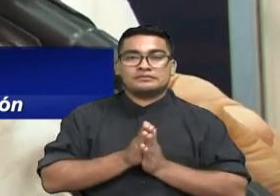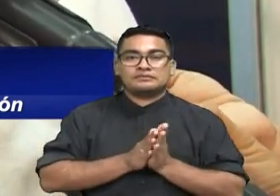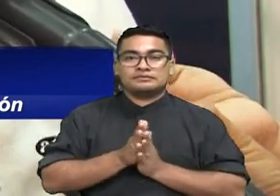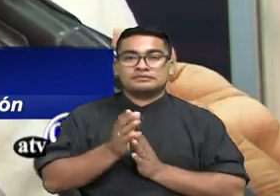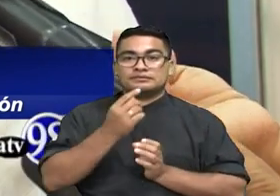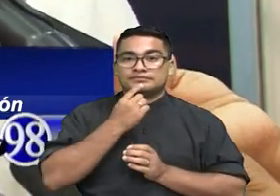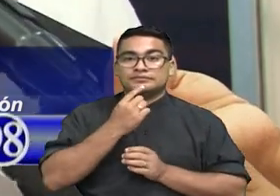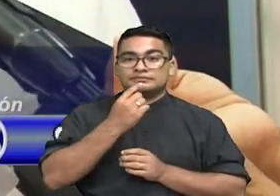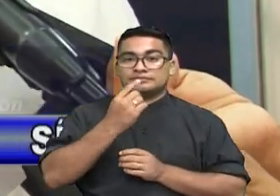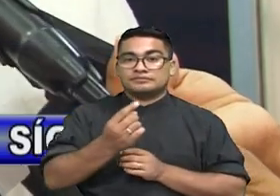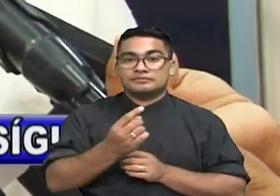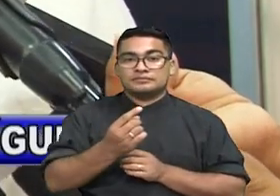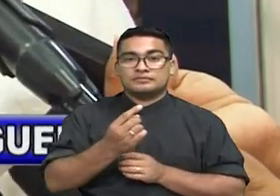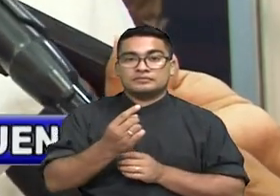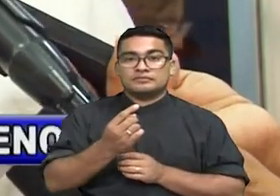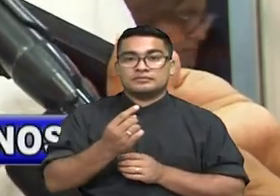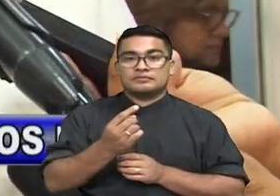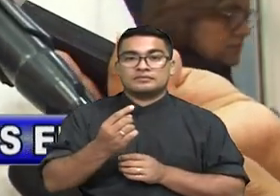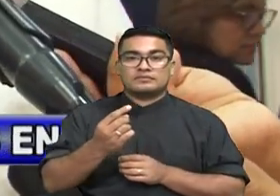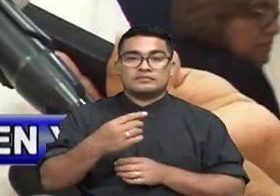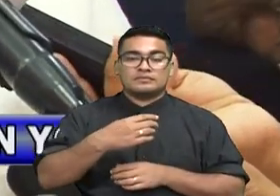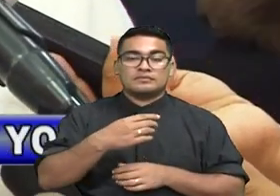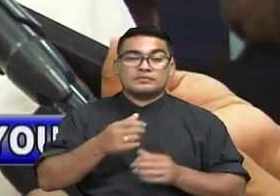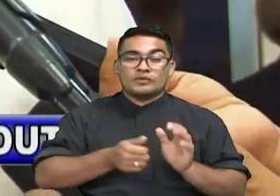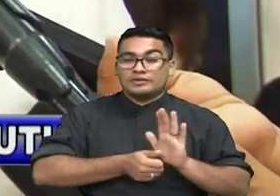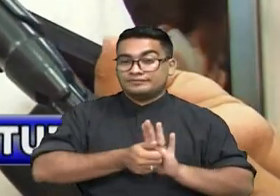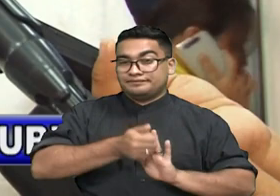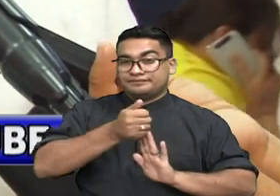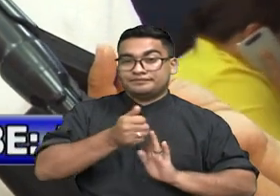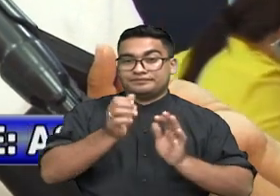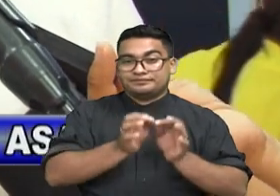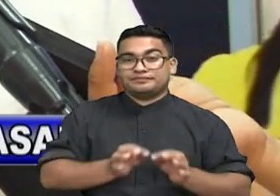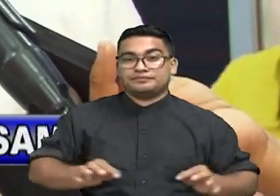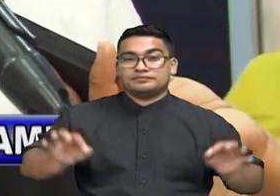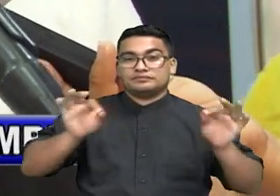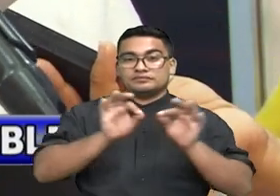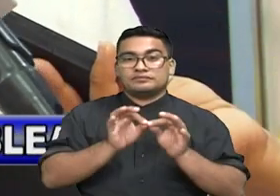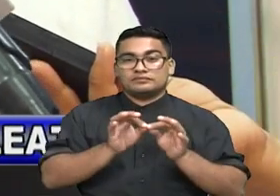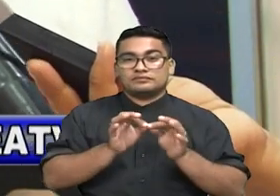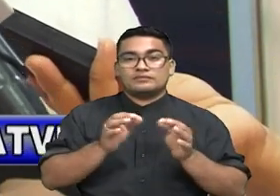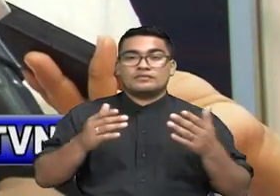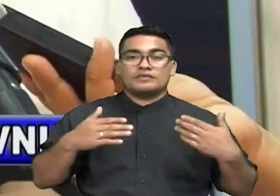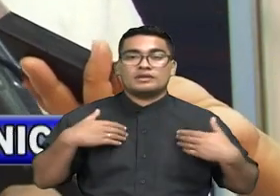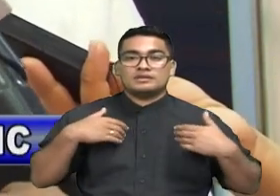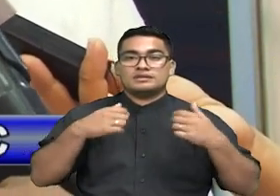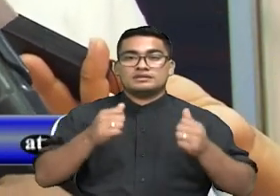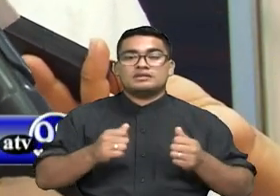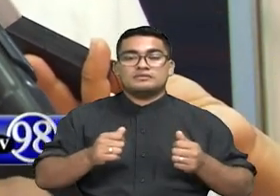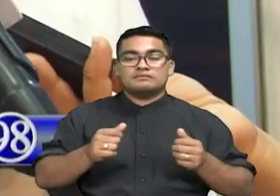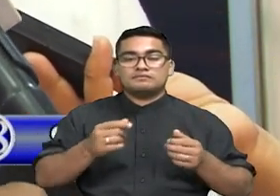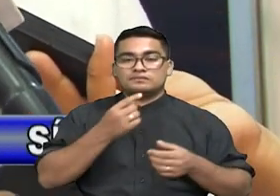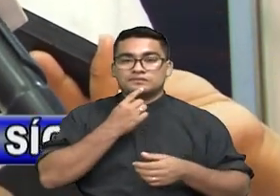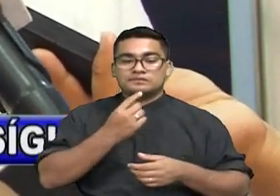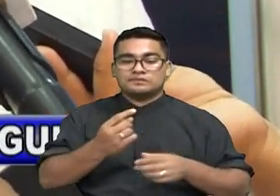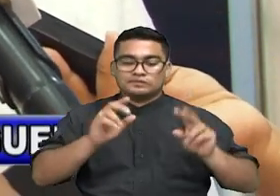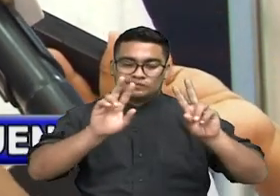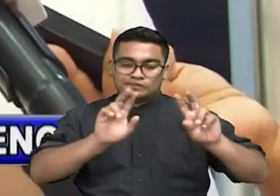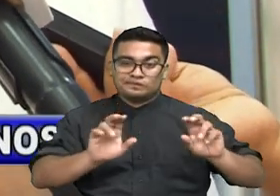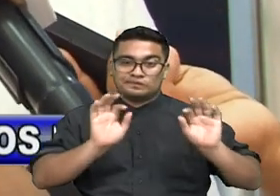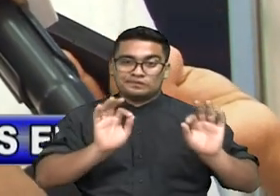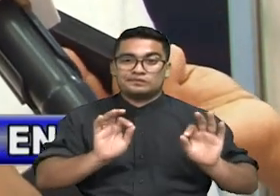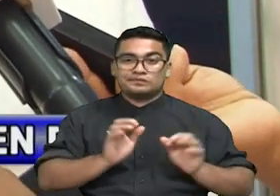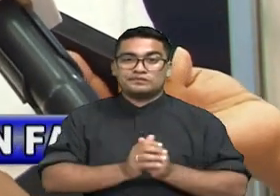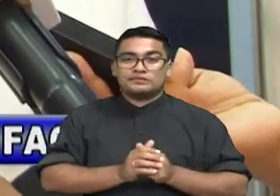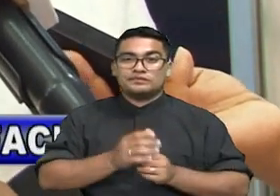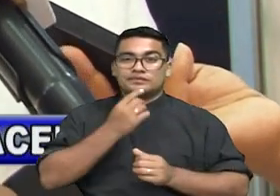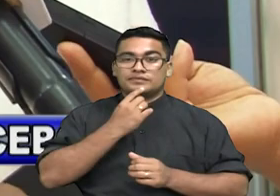solo desde el punto de vista emocional, sino también desde el punto de vista de salud y de pronóstico. Y ahí uno de